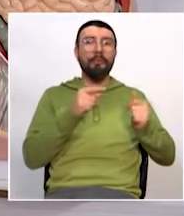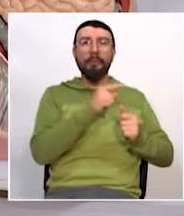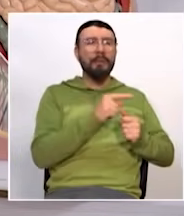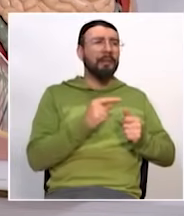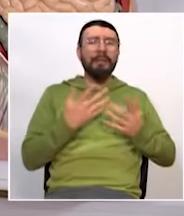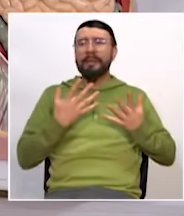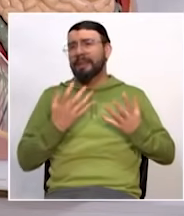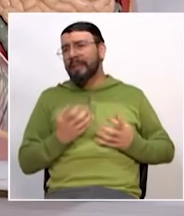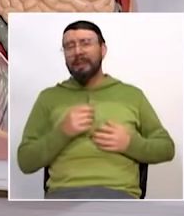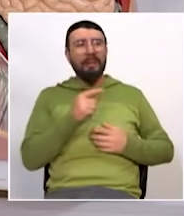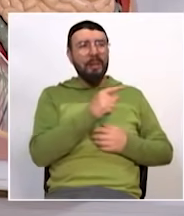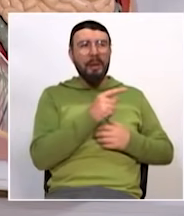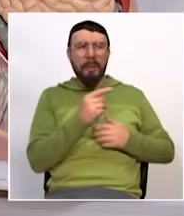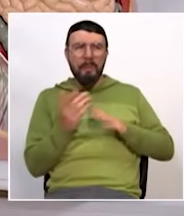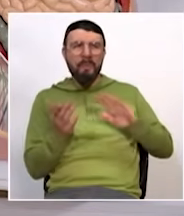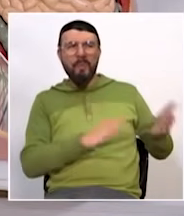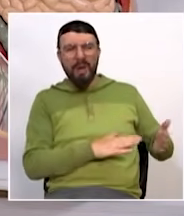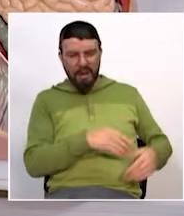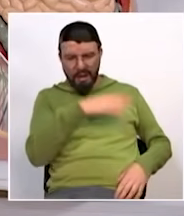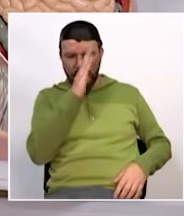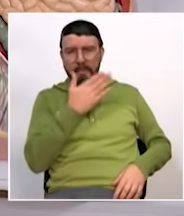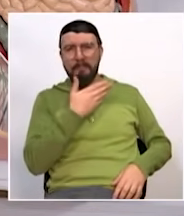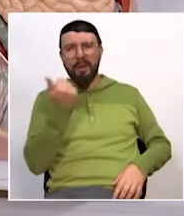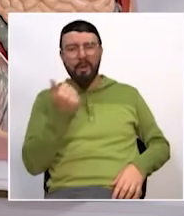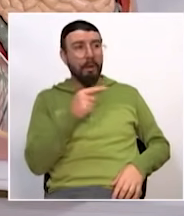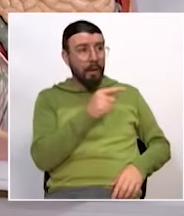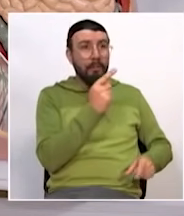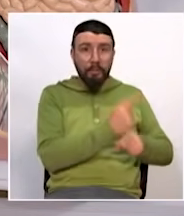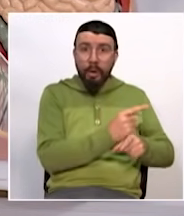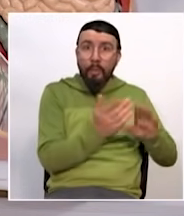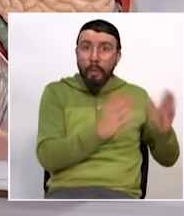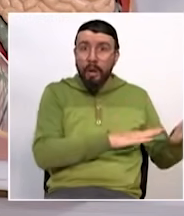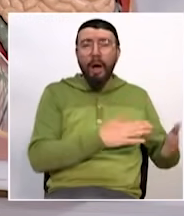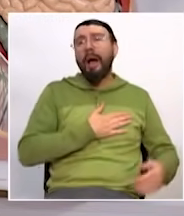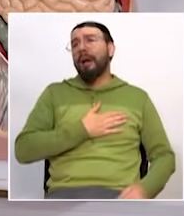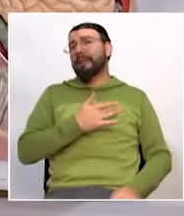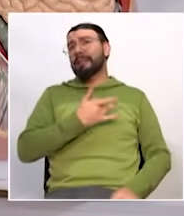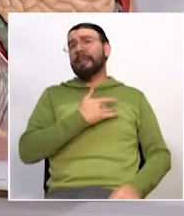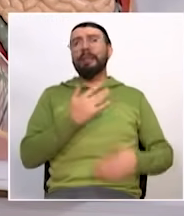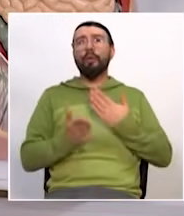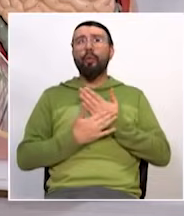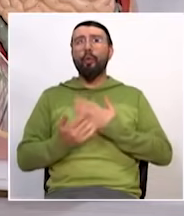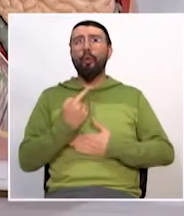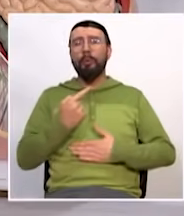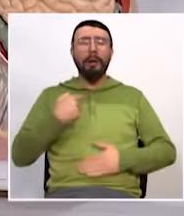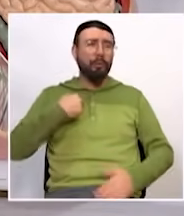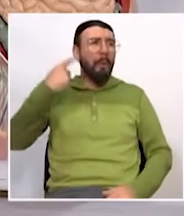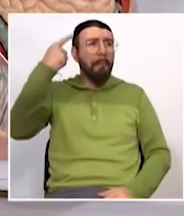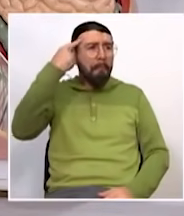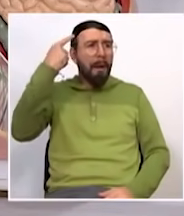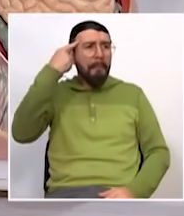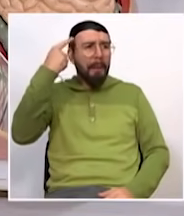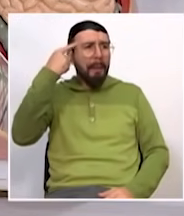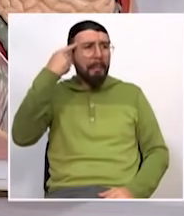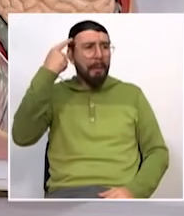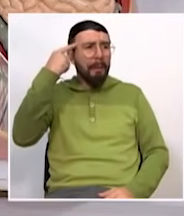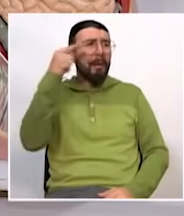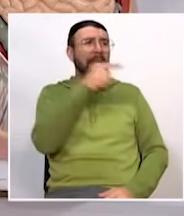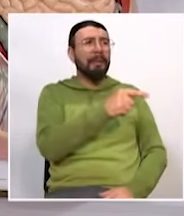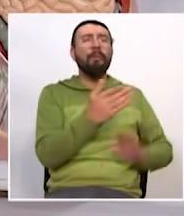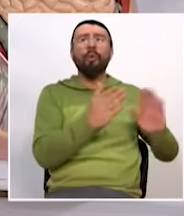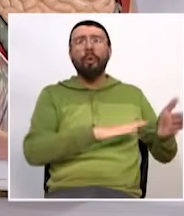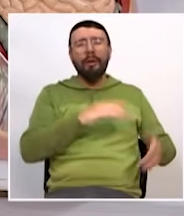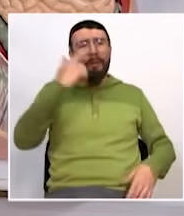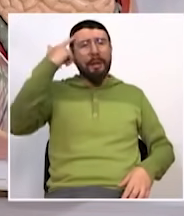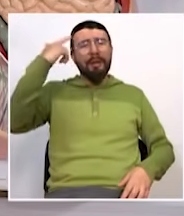de muerte sobre el papá y si el papá o la mamá se llega a morir se va a sentir culpable porque va a pensar que por la omnipotencia de su pensamiento fue que se